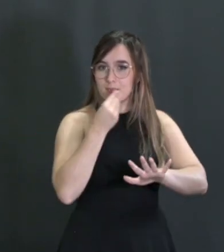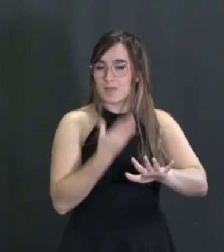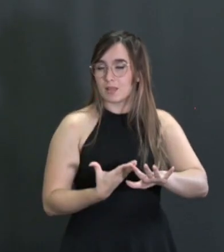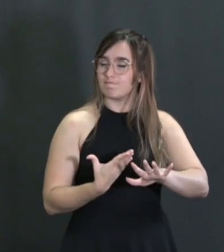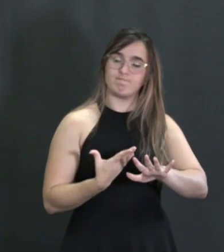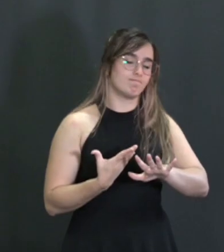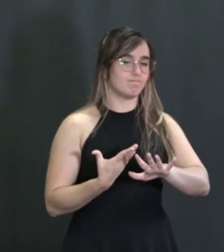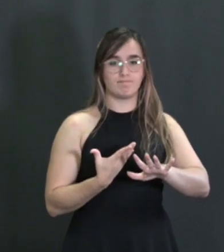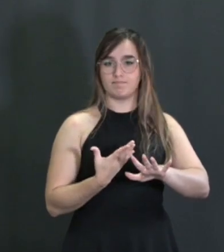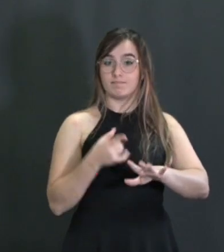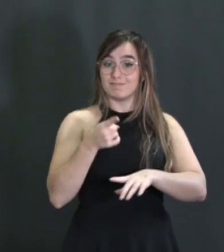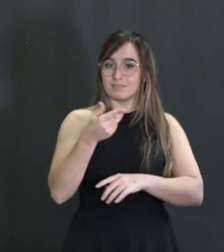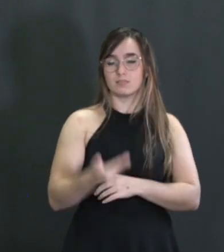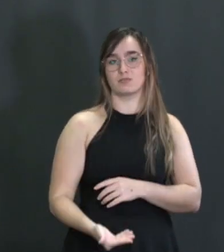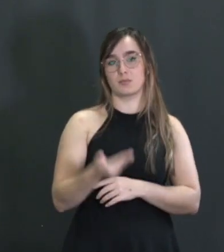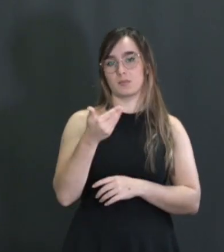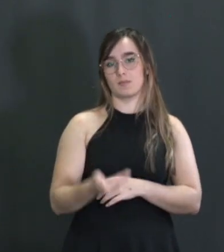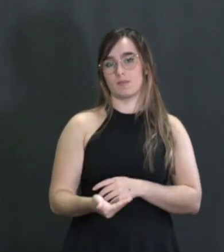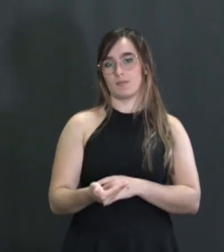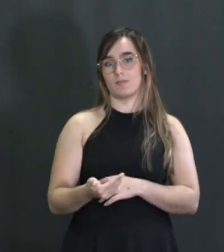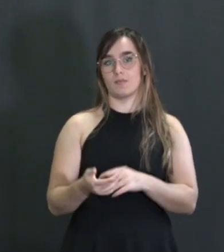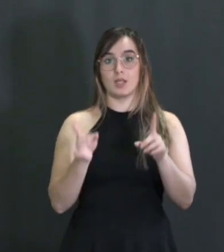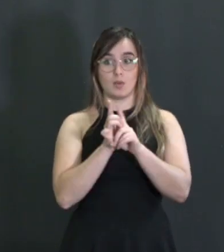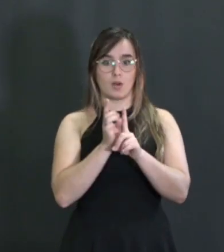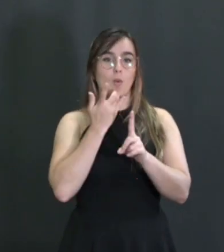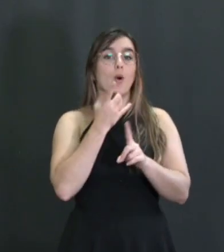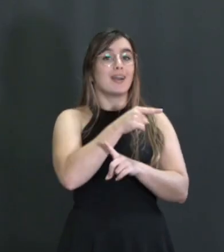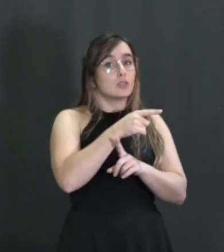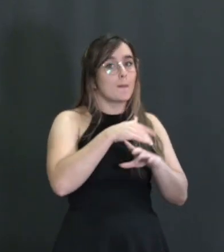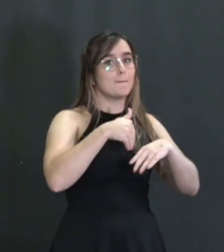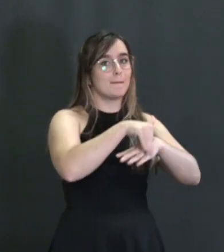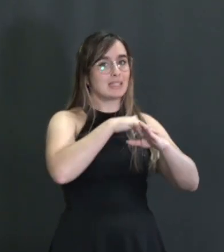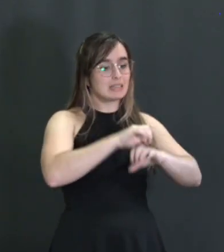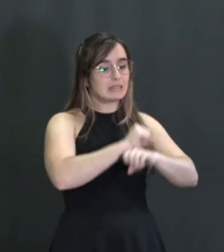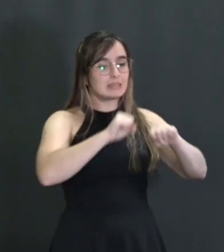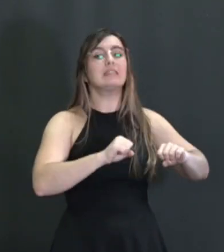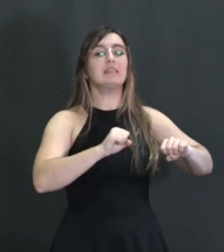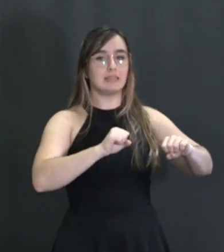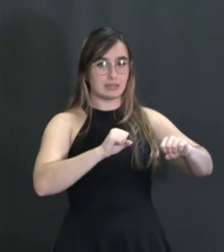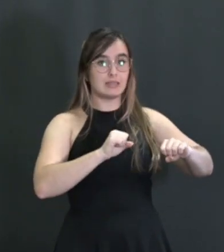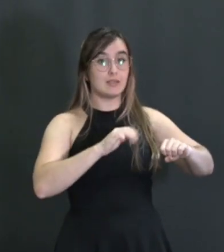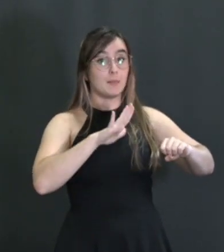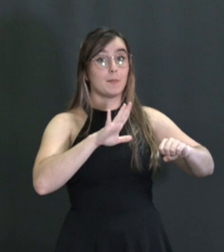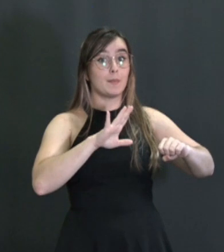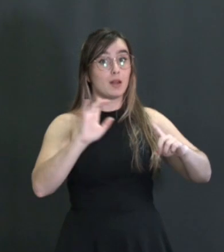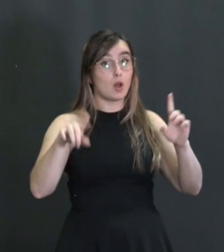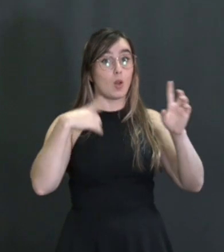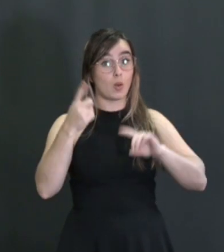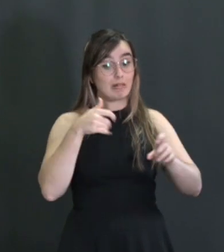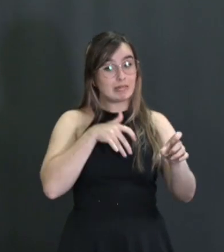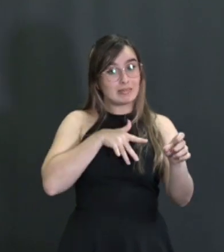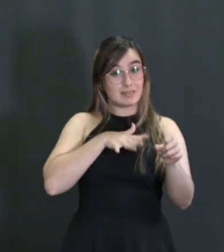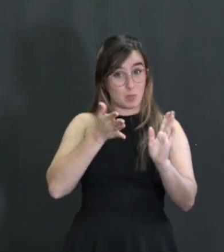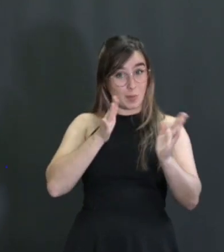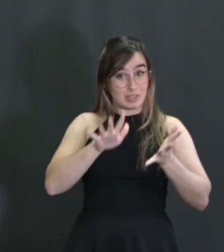es muy importante. Es el basamento, son los cimientos de la casa. Pero luego hay una capilaridad